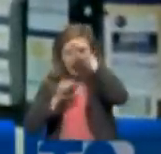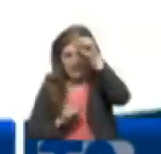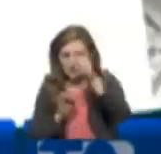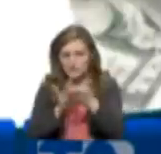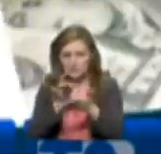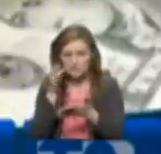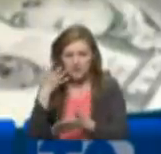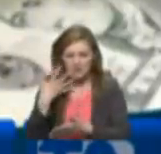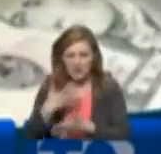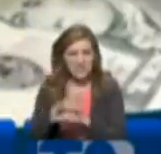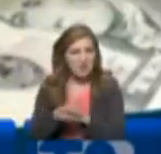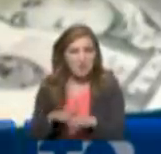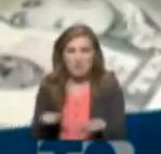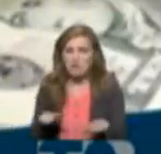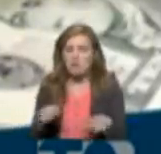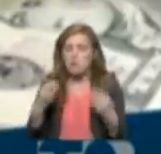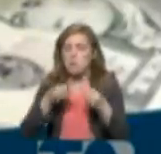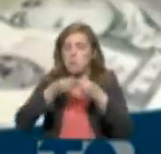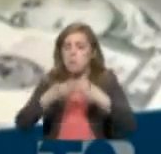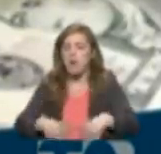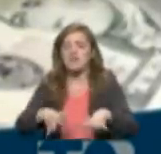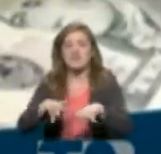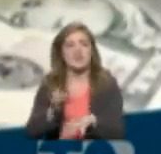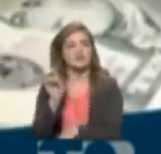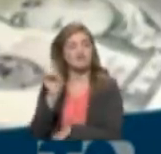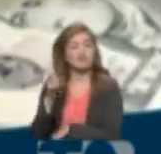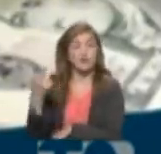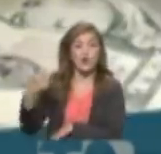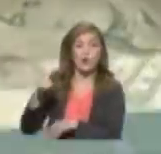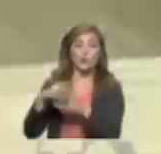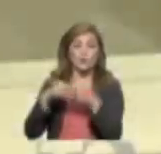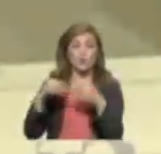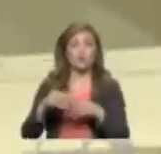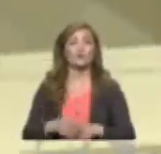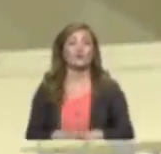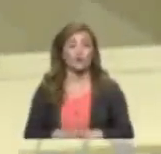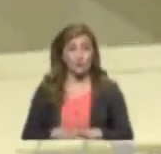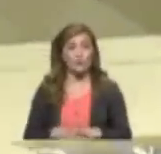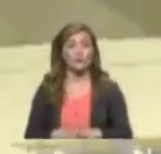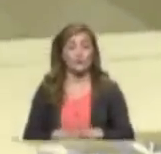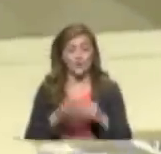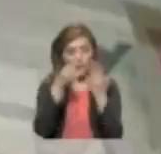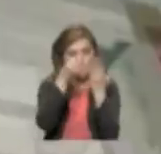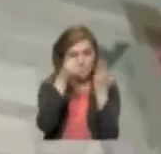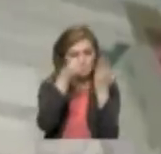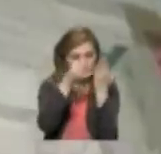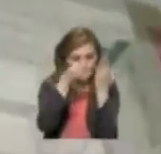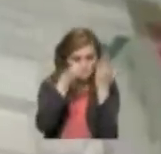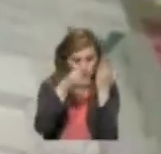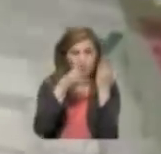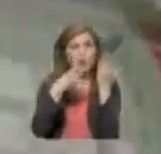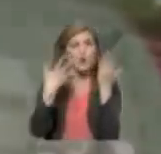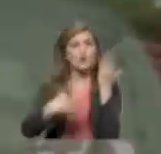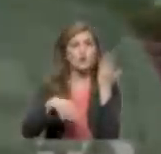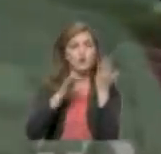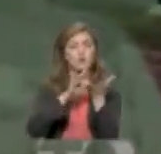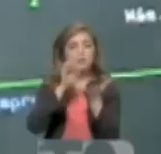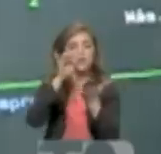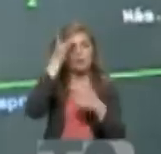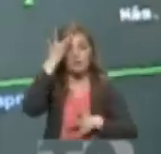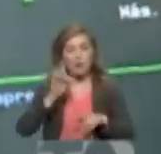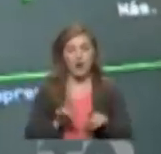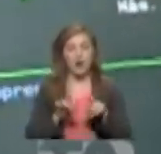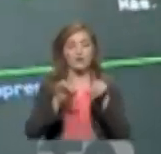medicamentos caducados hubo una pérdida superior al millón de dólares en sus inventarios se registraron medicamentos para el cáncer